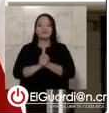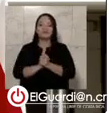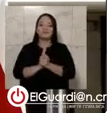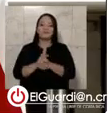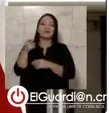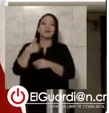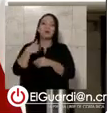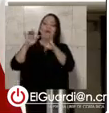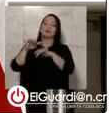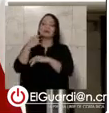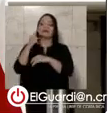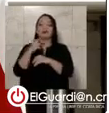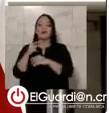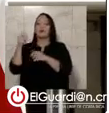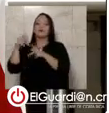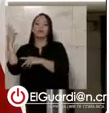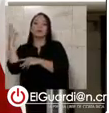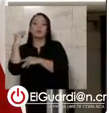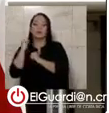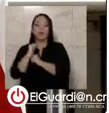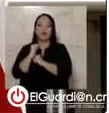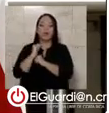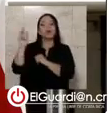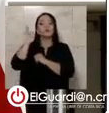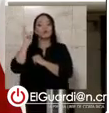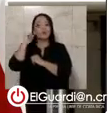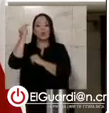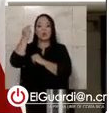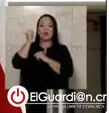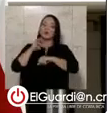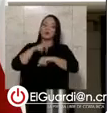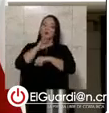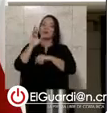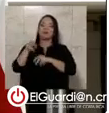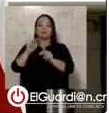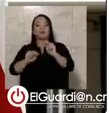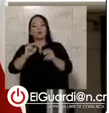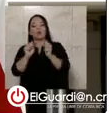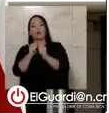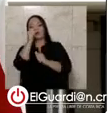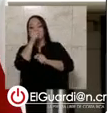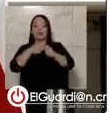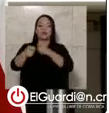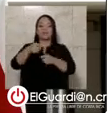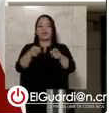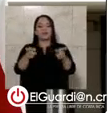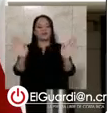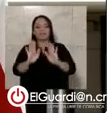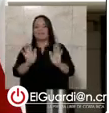diciendo que alguien le había dicho y que él había oído de que el gobierno de la República había negociado con